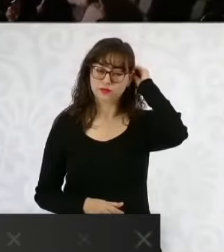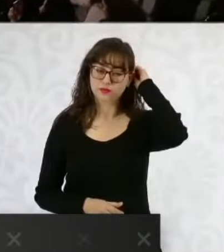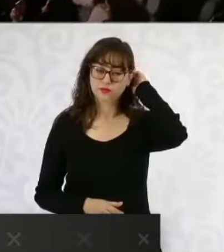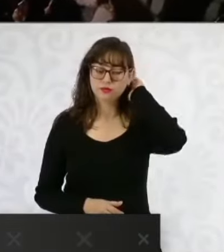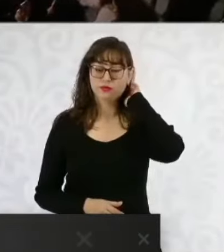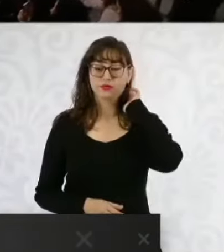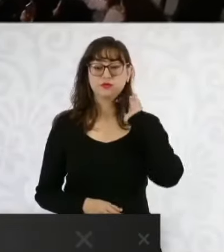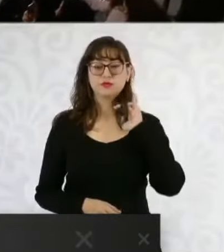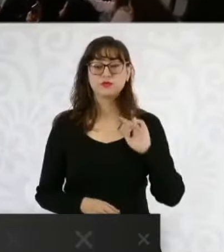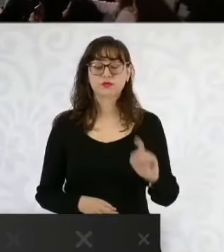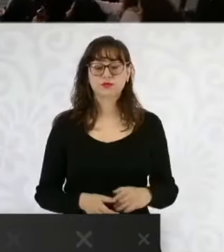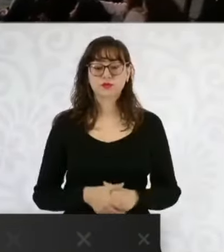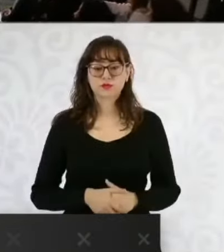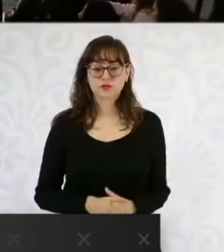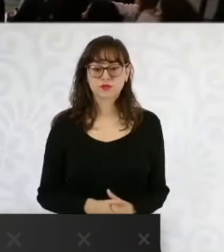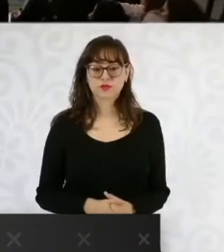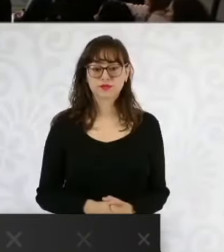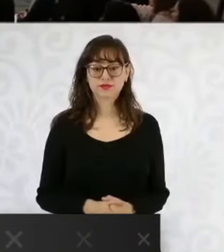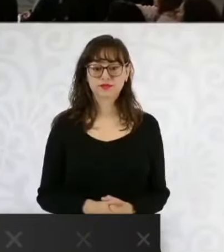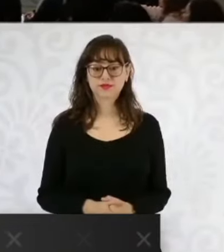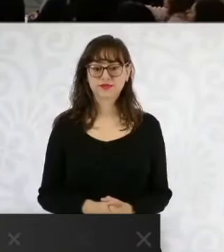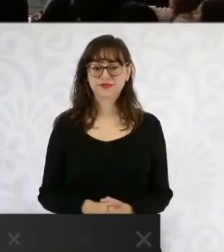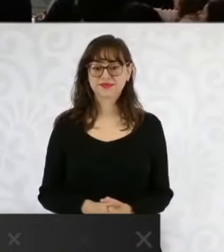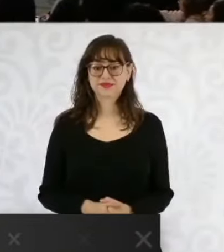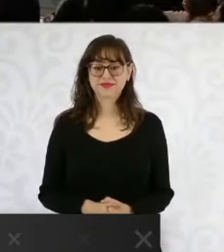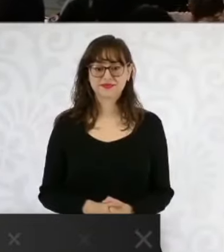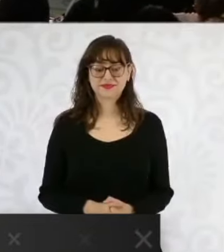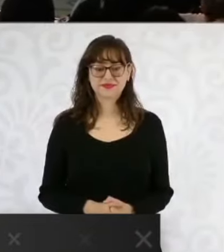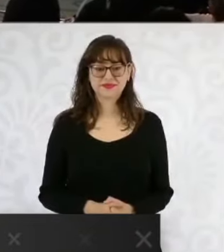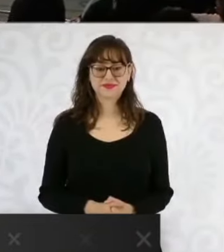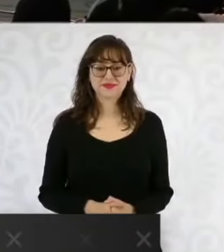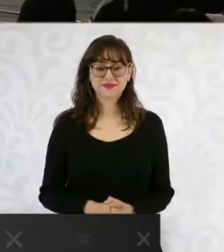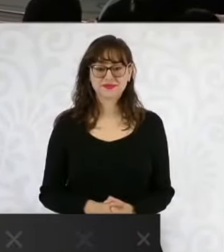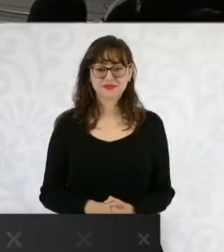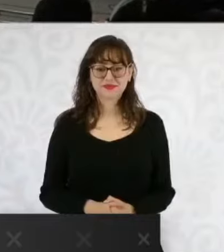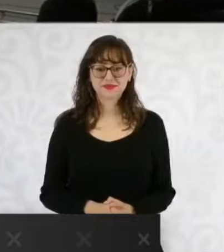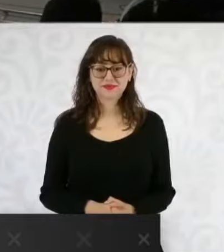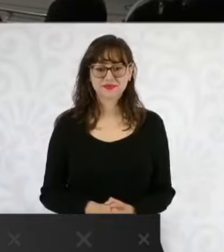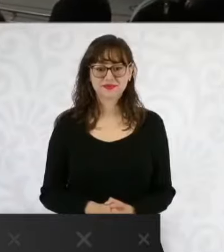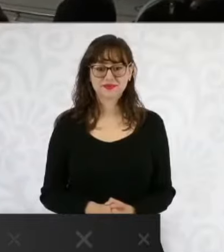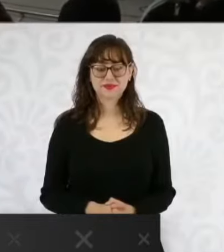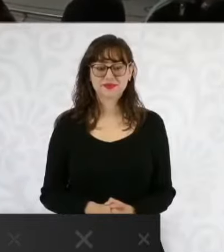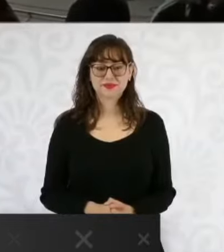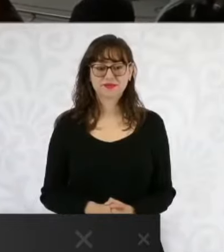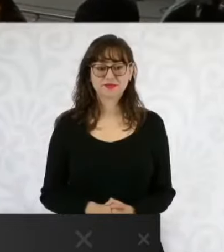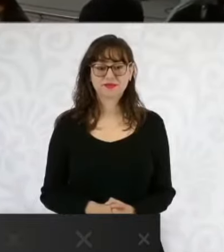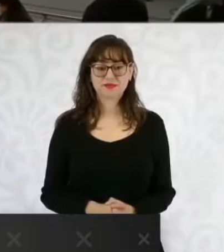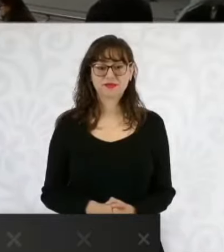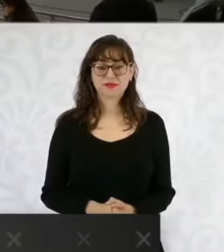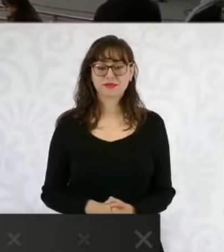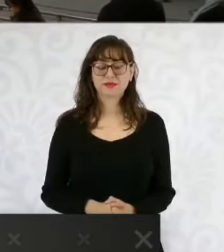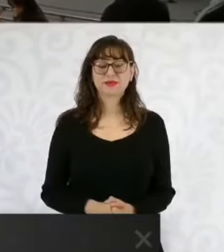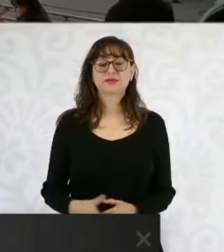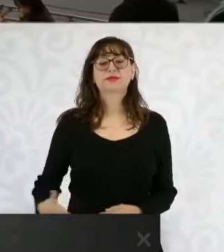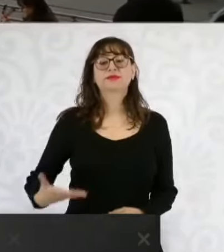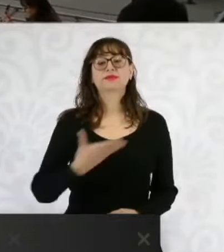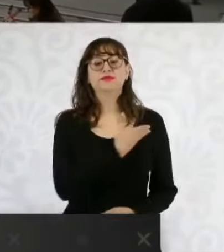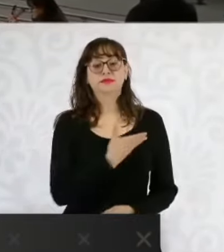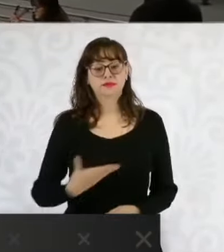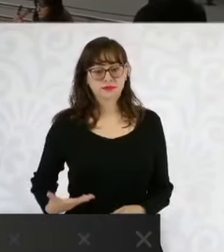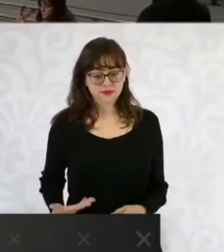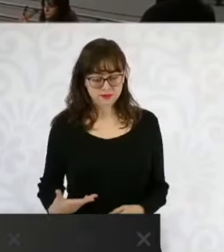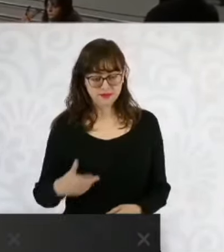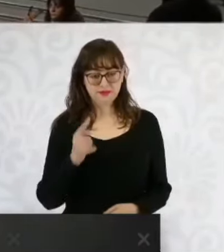Trump Me parece que hay que adelantarnos eh escuché una declaración de la secretaria de gobernación que México no va a frenar los flujos